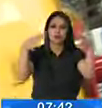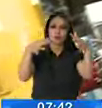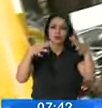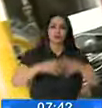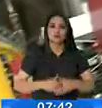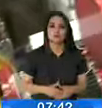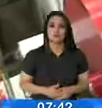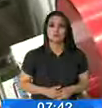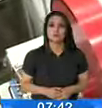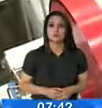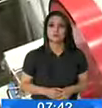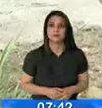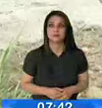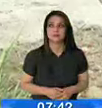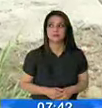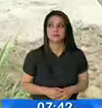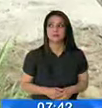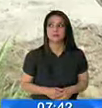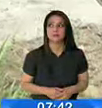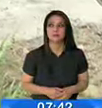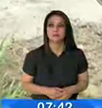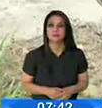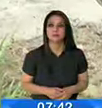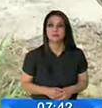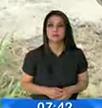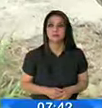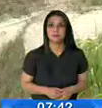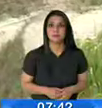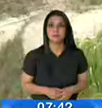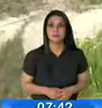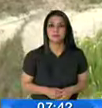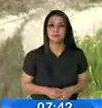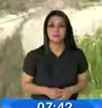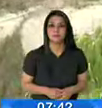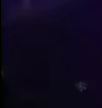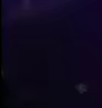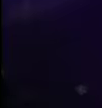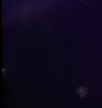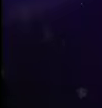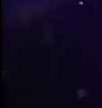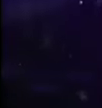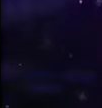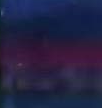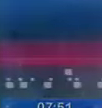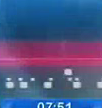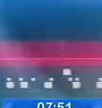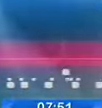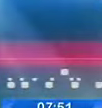sus rincones. Con imágenes de Tito Correa, desde Nanegal, informó Andrea Orbe.